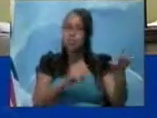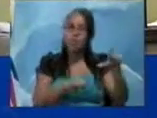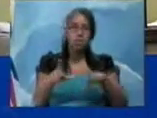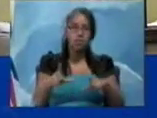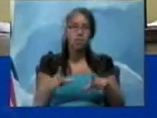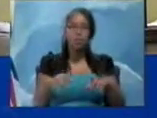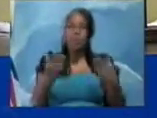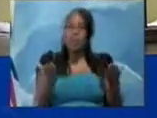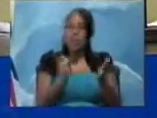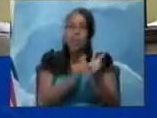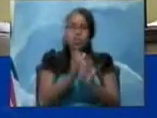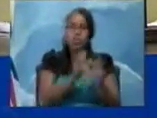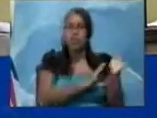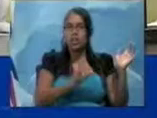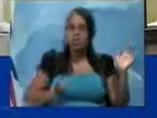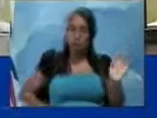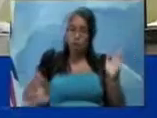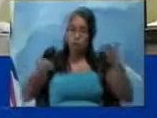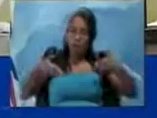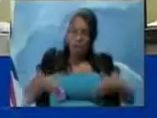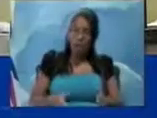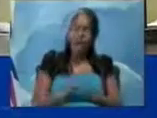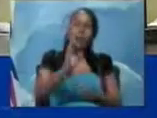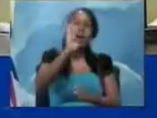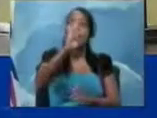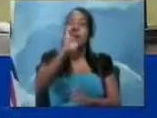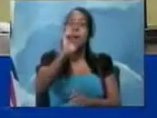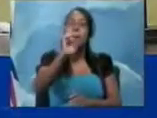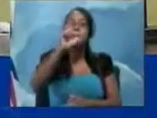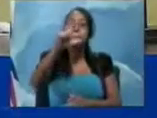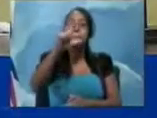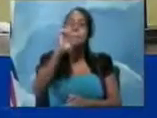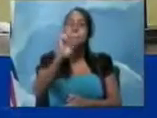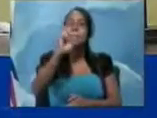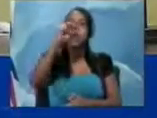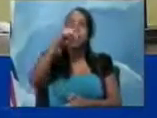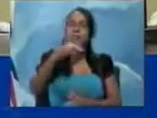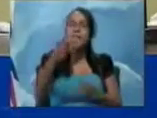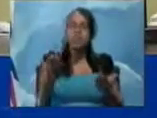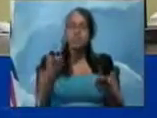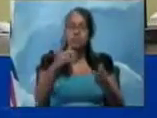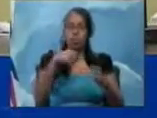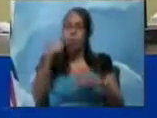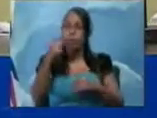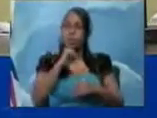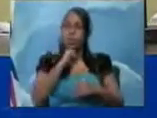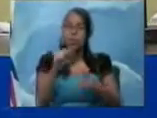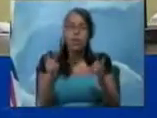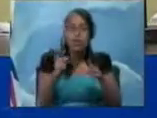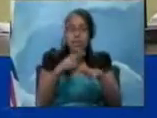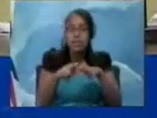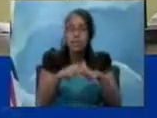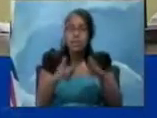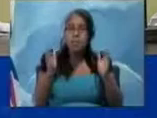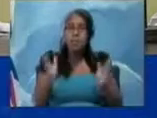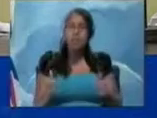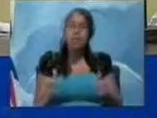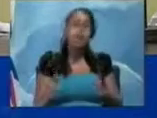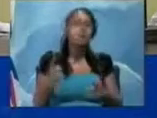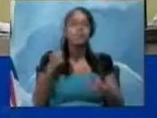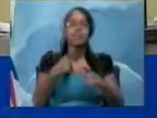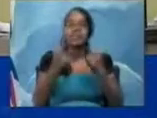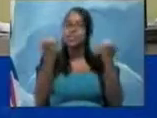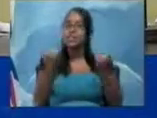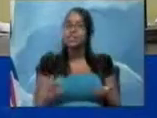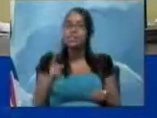la aldea de Belén porque estaba profetizado que nacería en la aldea de Belén cuando era pequeña y ahora ya